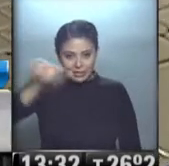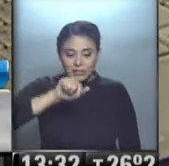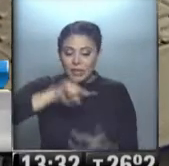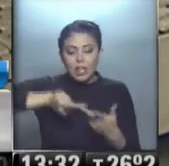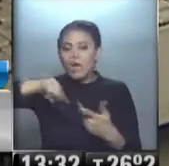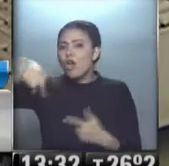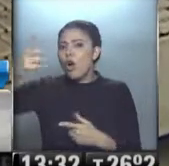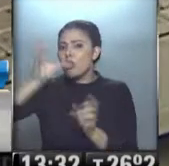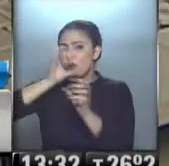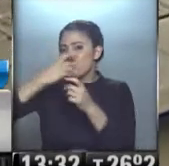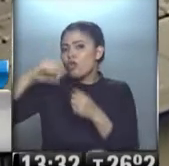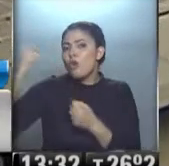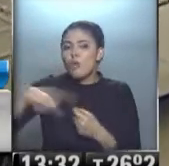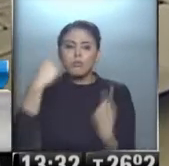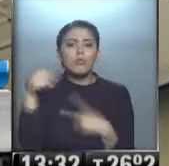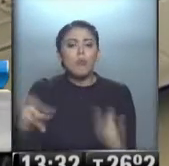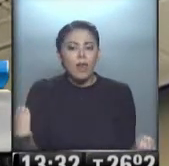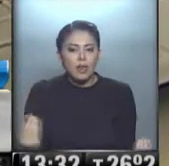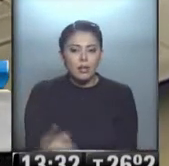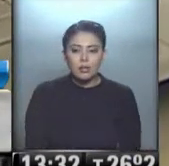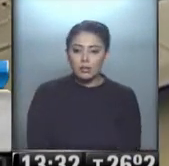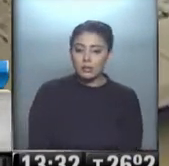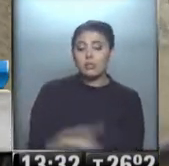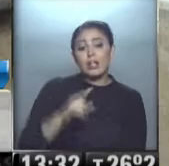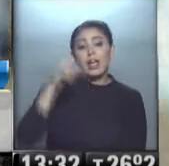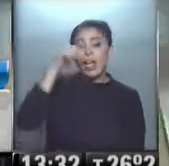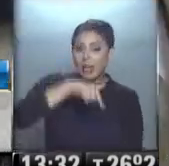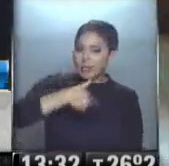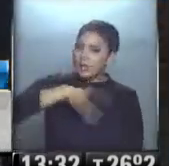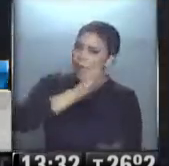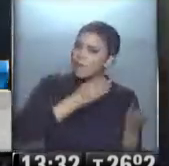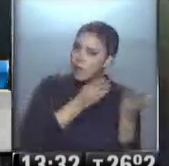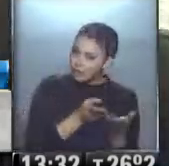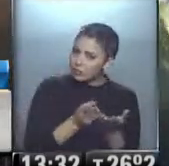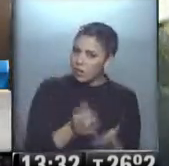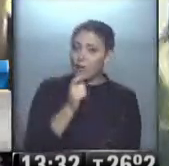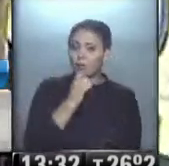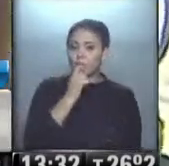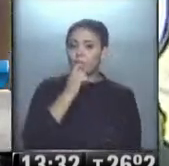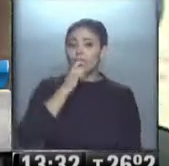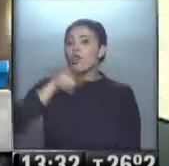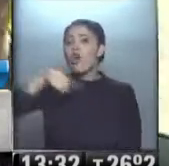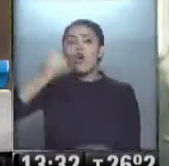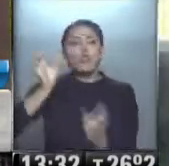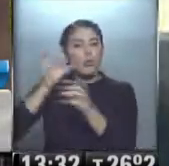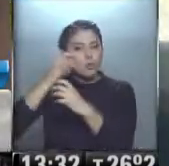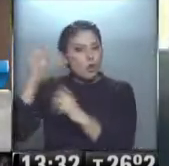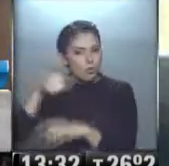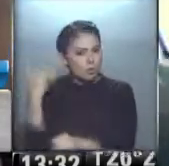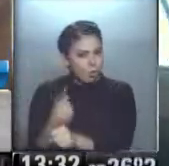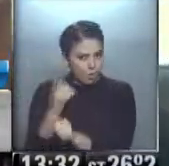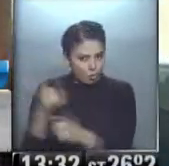y el resto de los microscopios hay varias ventajas que tiene realmente este microscopio que no lo podemos ver en un microscopio convencional